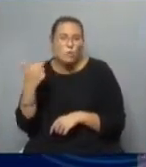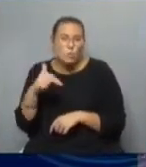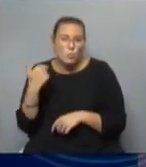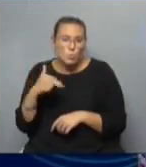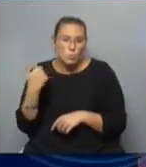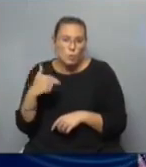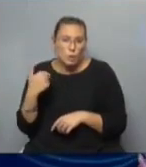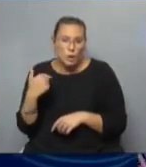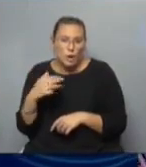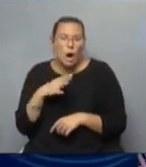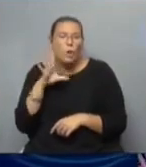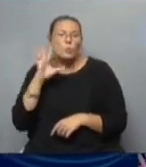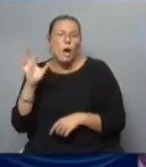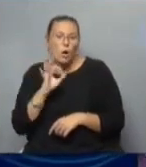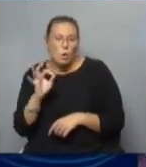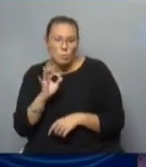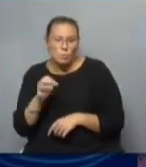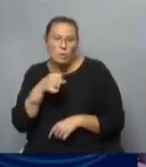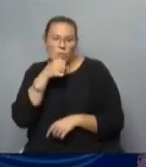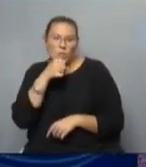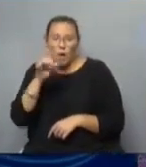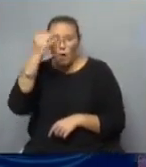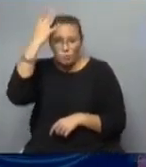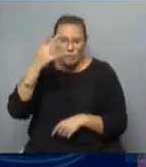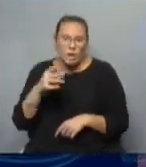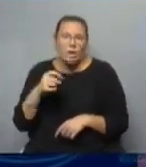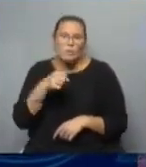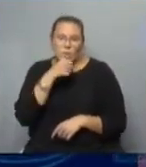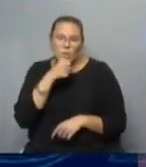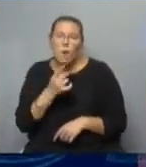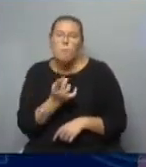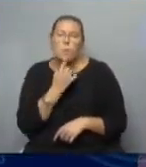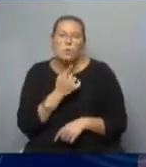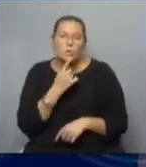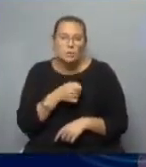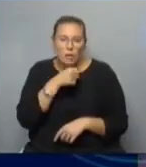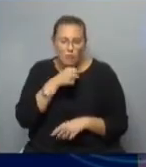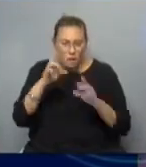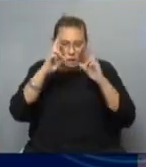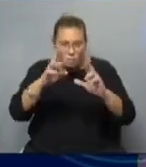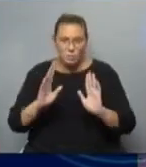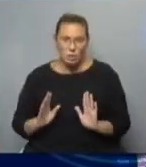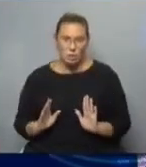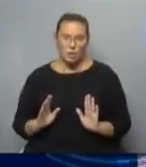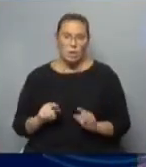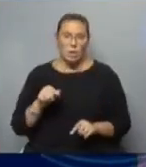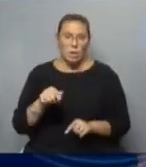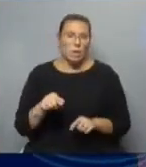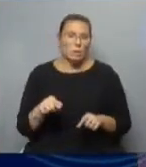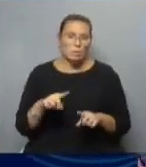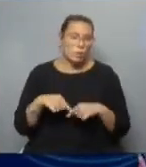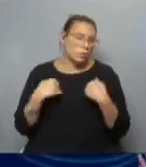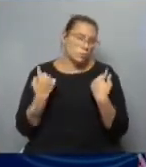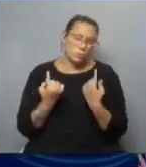una posibilidad de una vejez oficial, de una vejez política, de una vejez respetada. Y eso es de